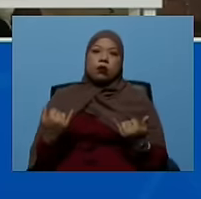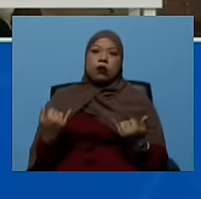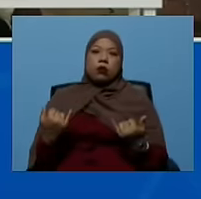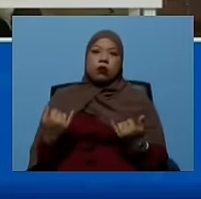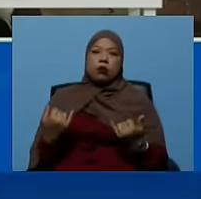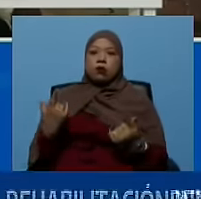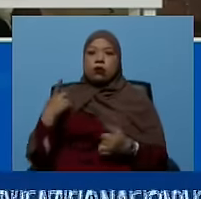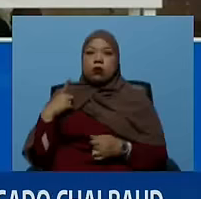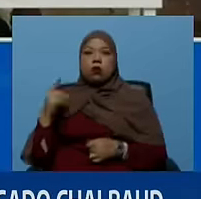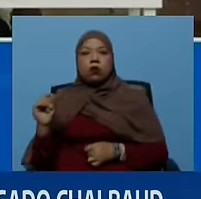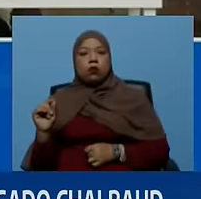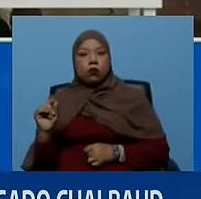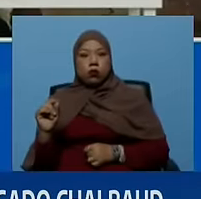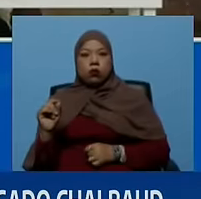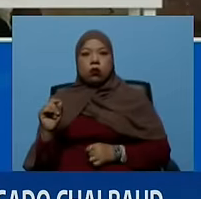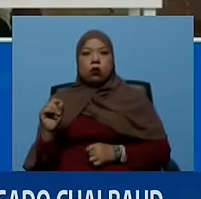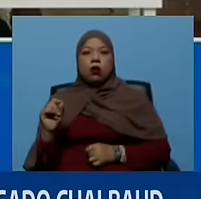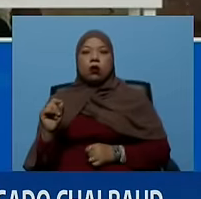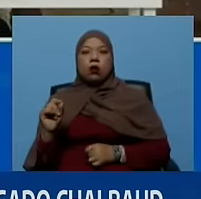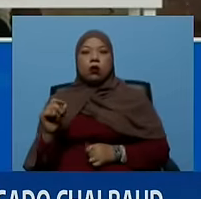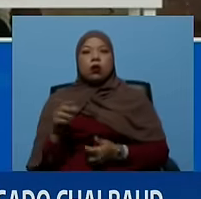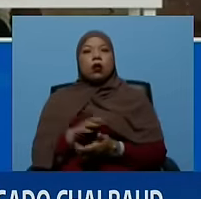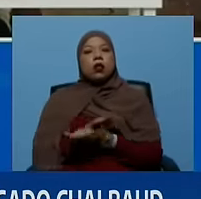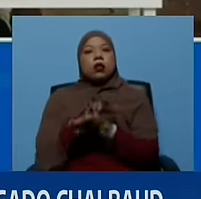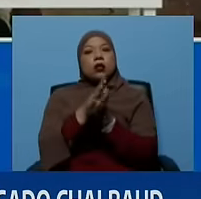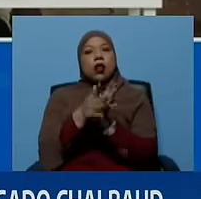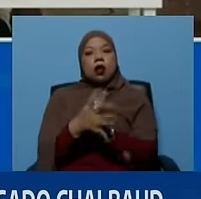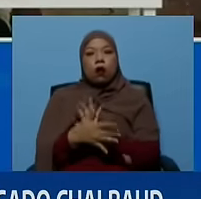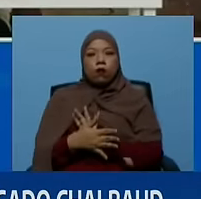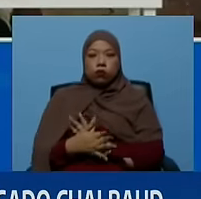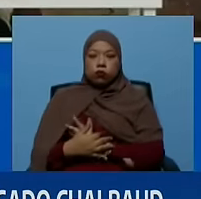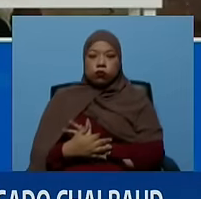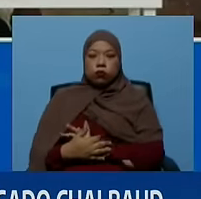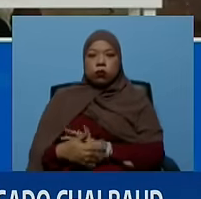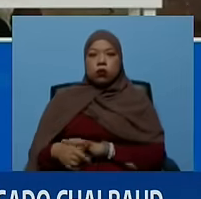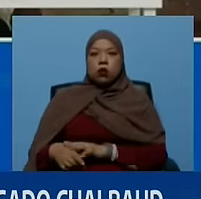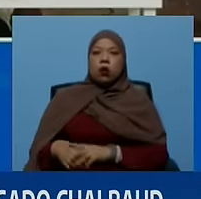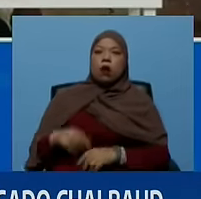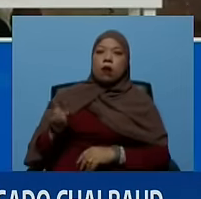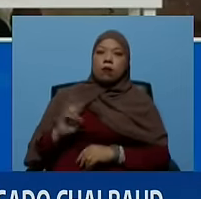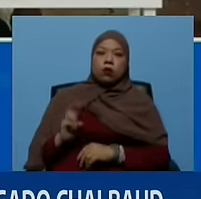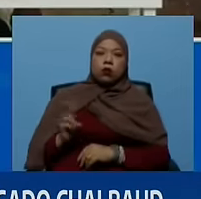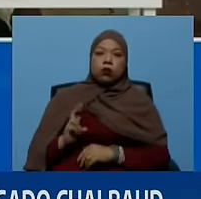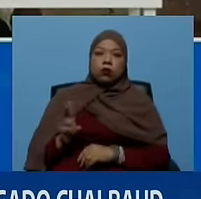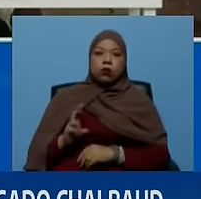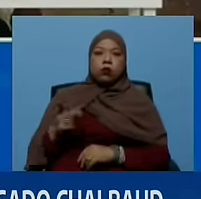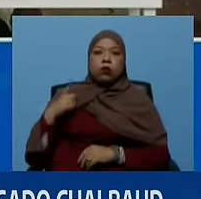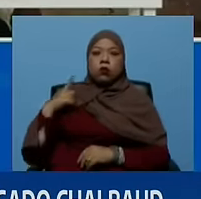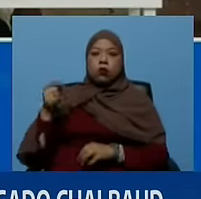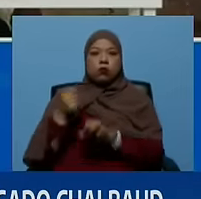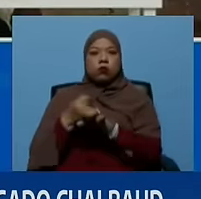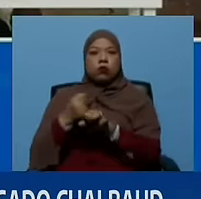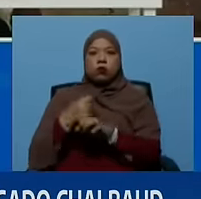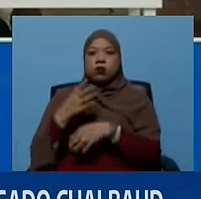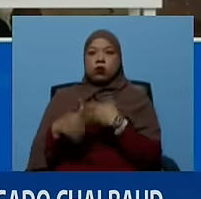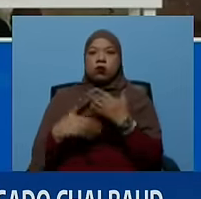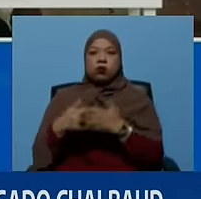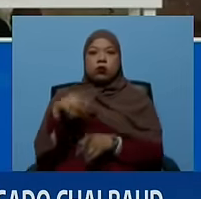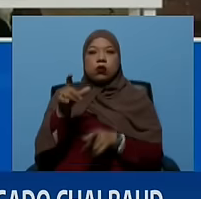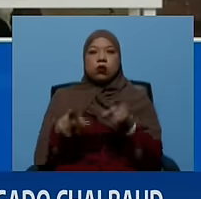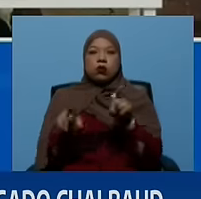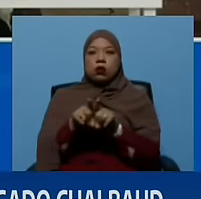él fue y les dijo se acabó la forma en que se explotaba petróleo en Venezuela vamos a la fórmula fify